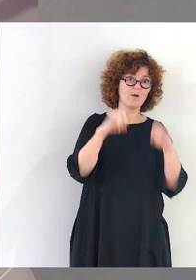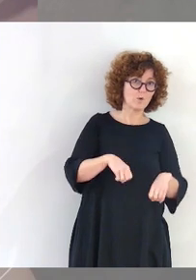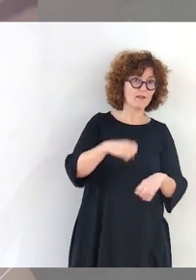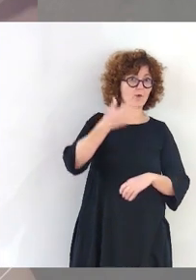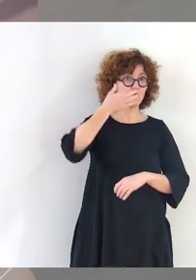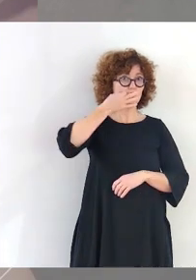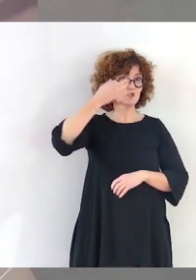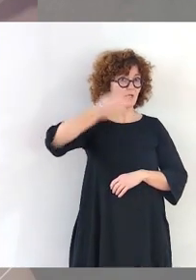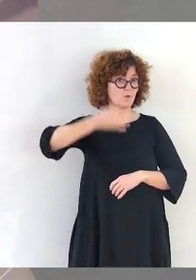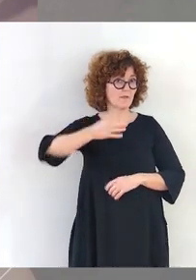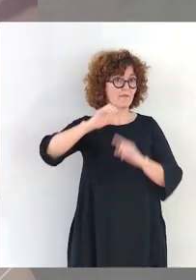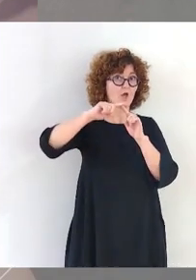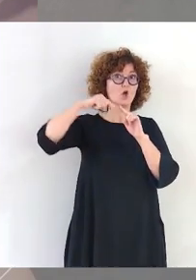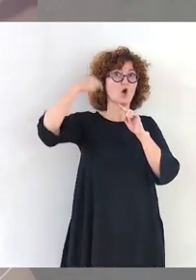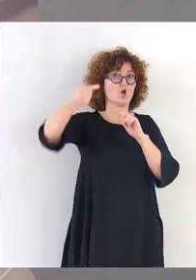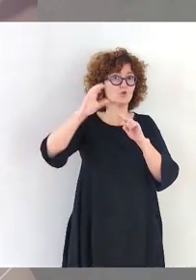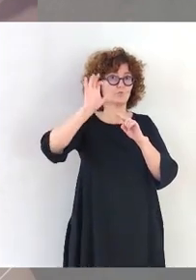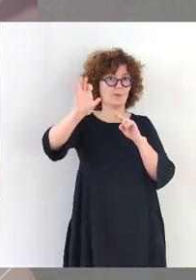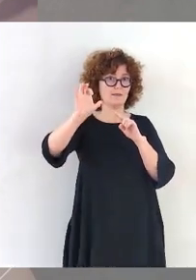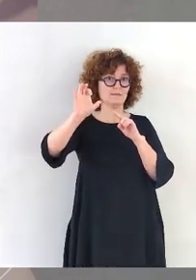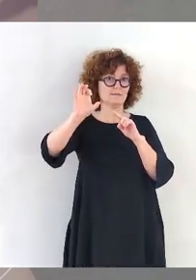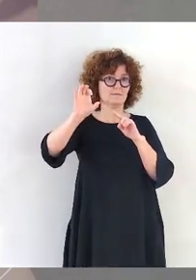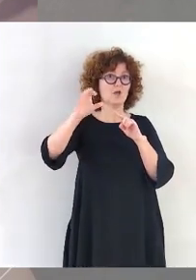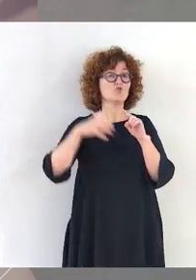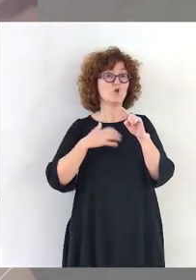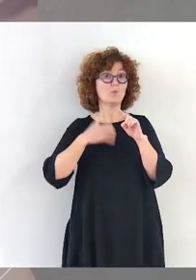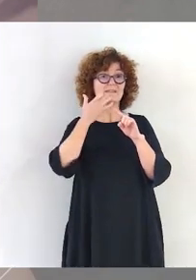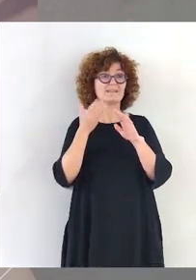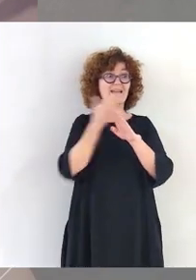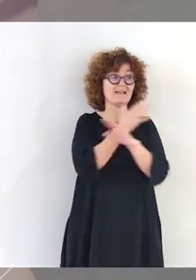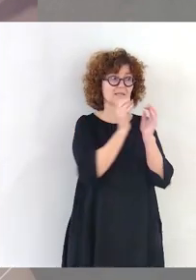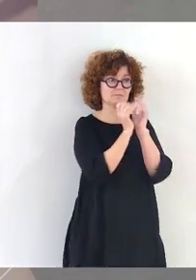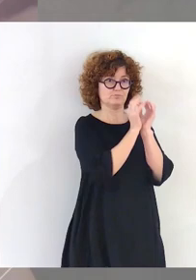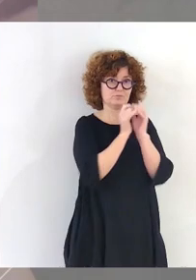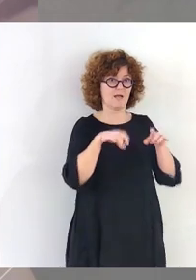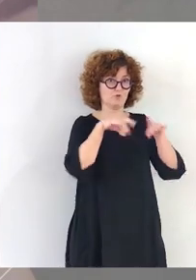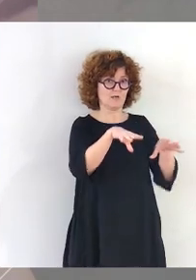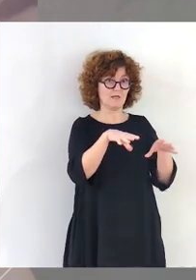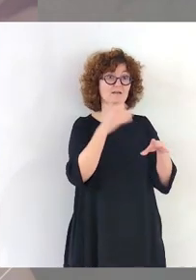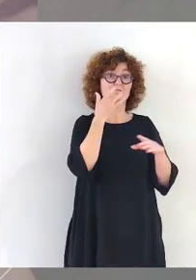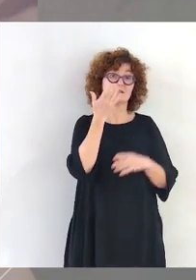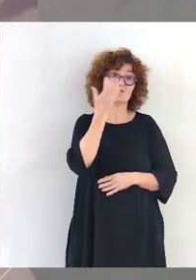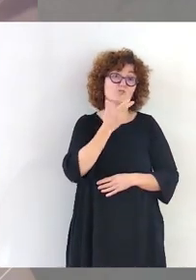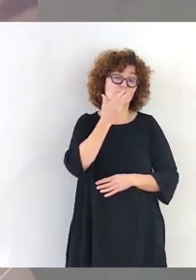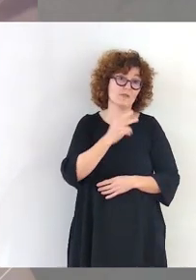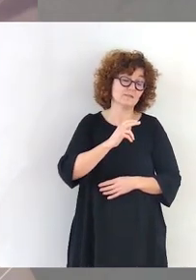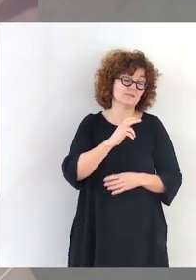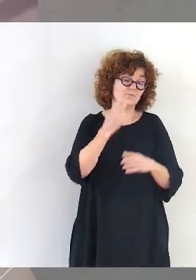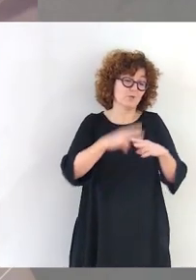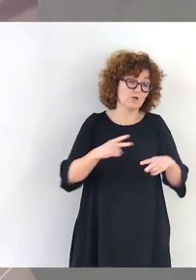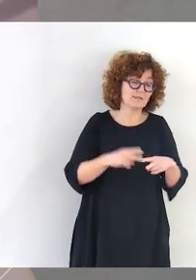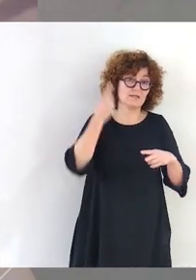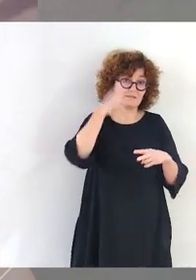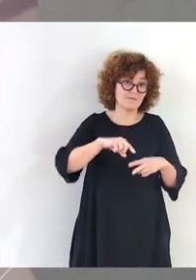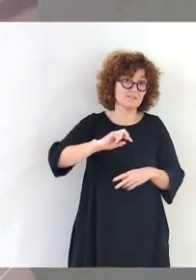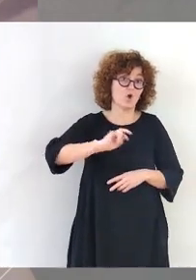tercer país sin consultar antes Australia todos los que sabéis algo de geopolítica sabéis perfectamente Cuál es ese tercer país al que